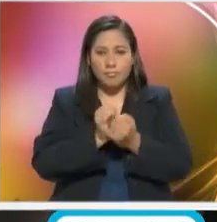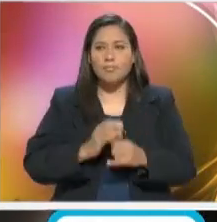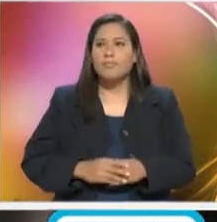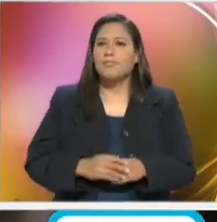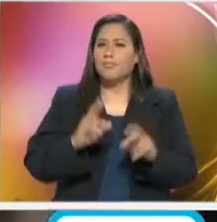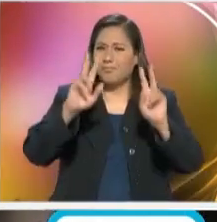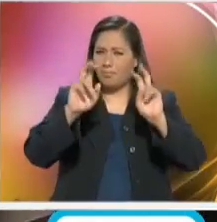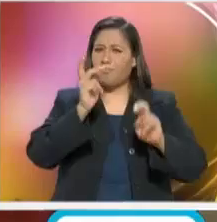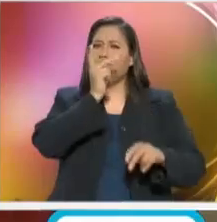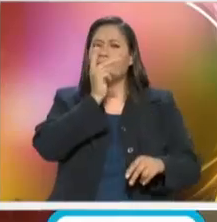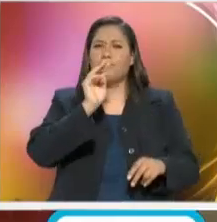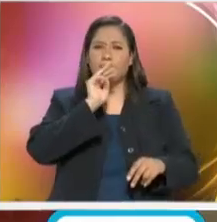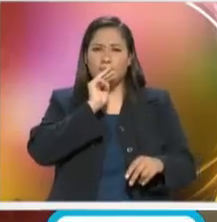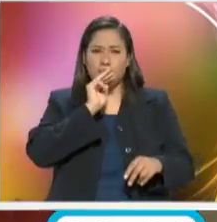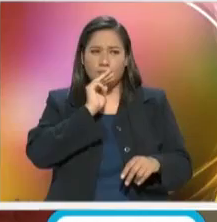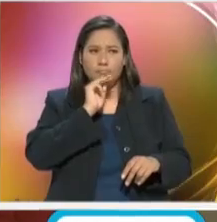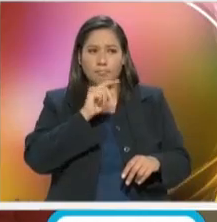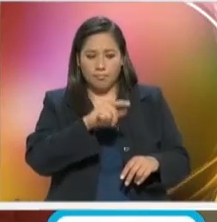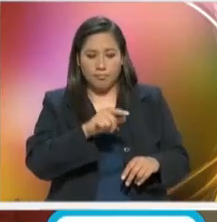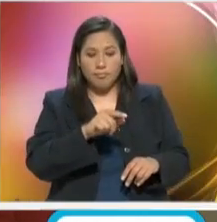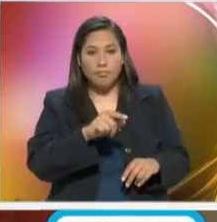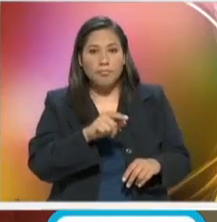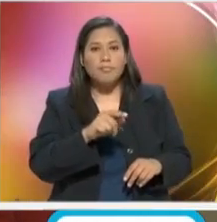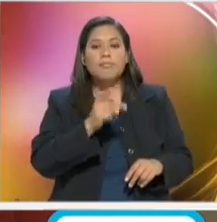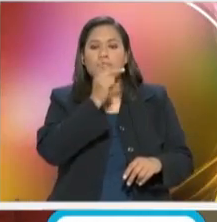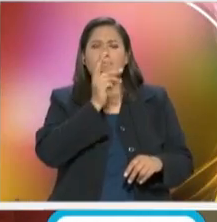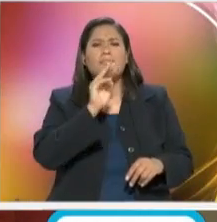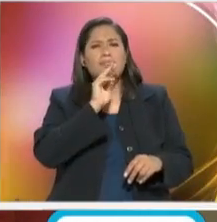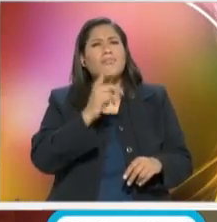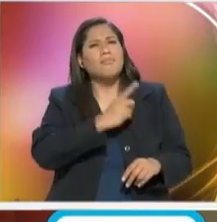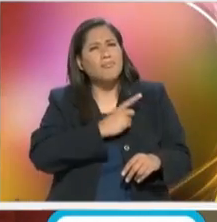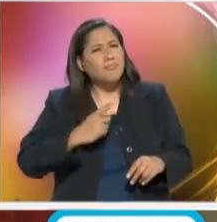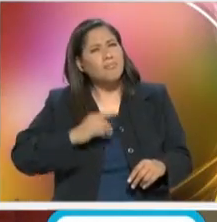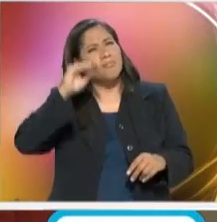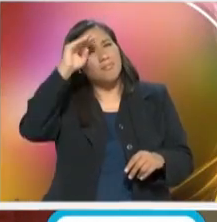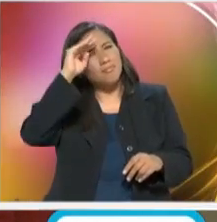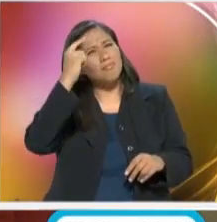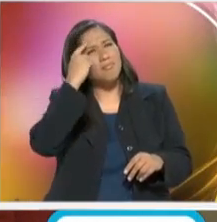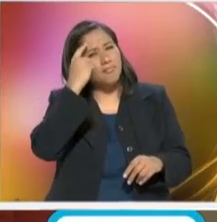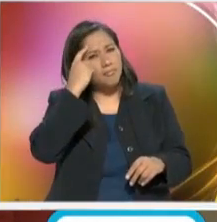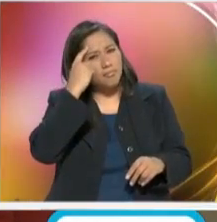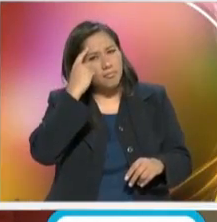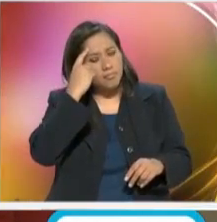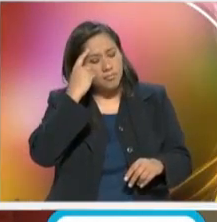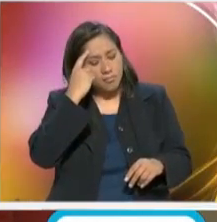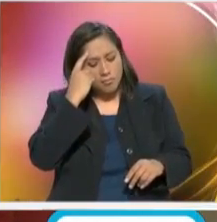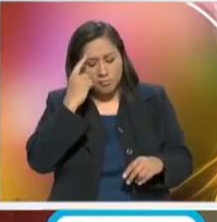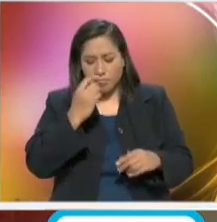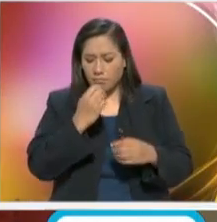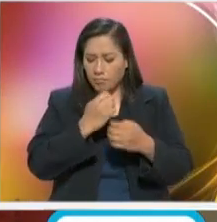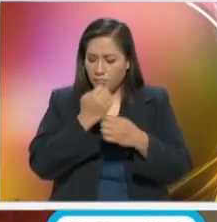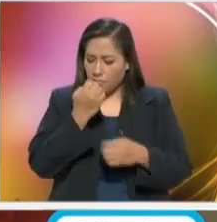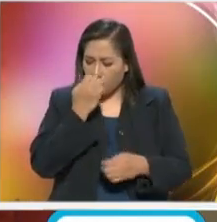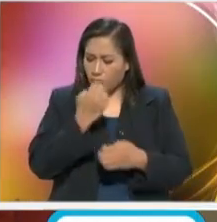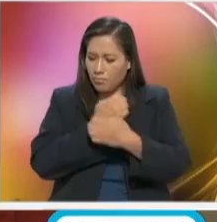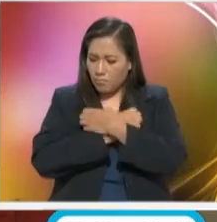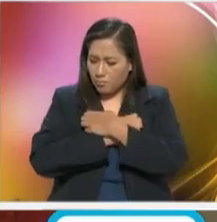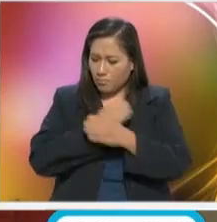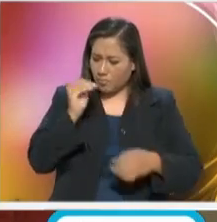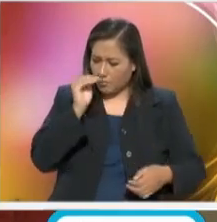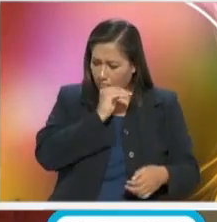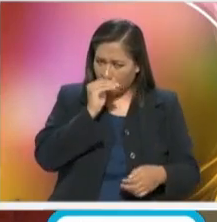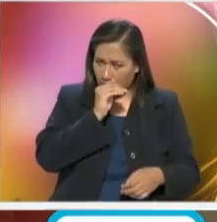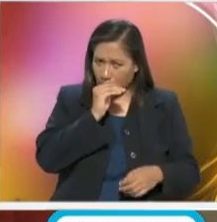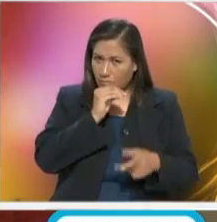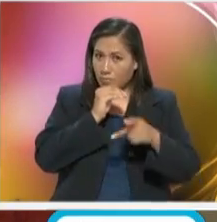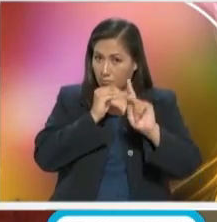los padres, los representantes de los alumnos, ¿qué tienen que tener ellos en cuenta al momento de educación gratuita, pero sí hay